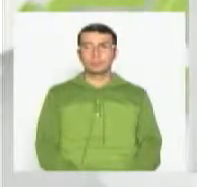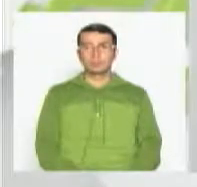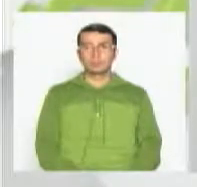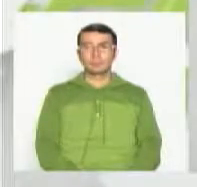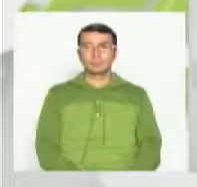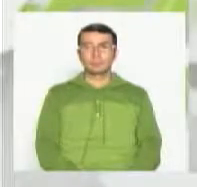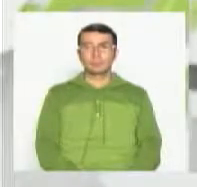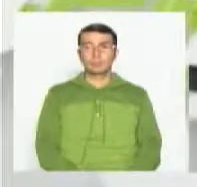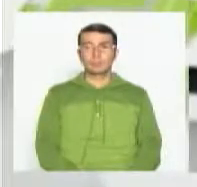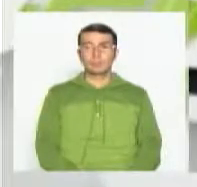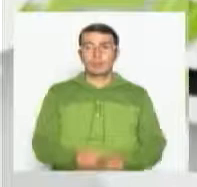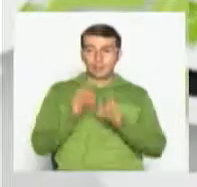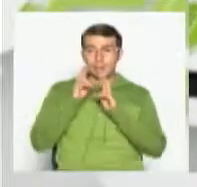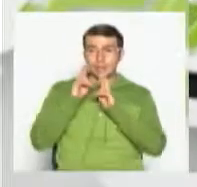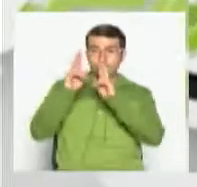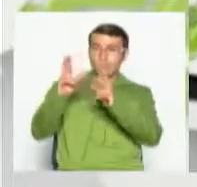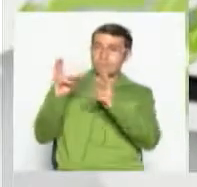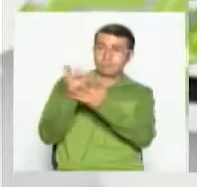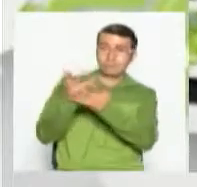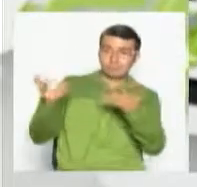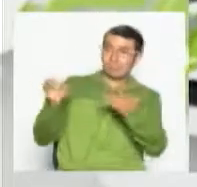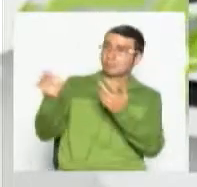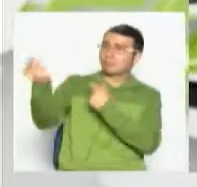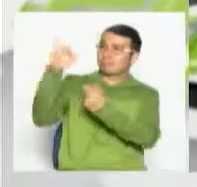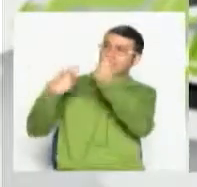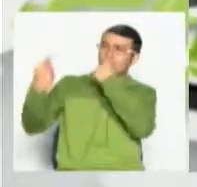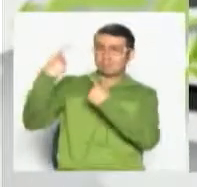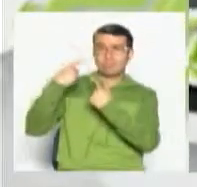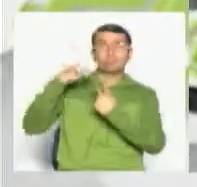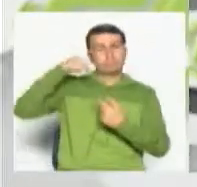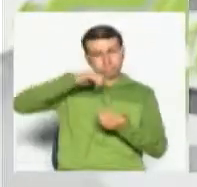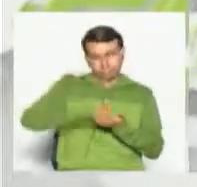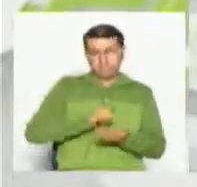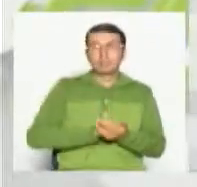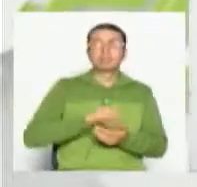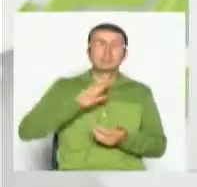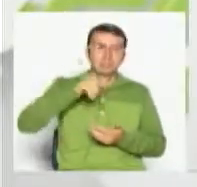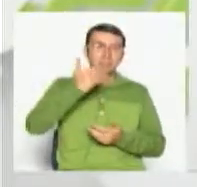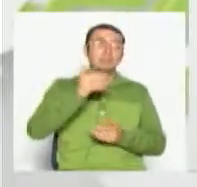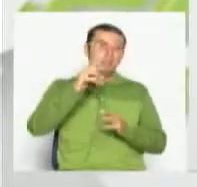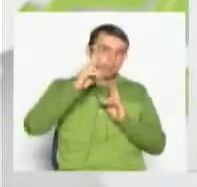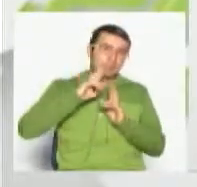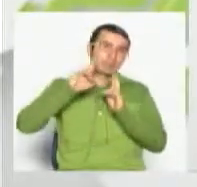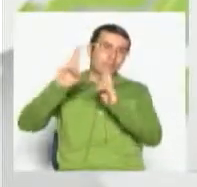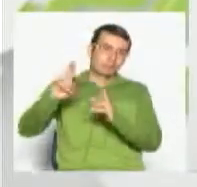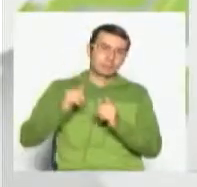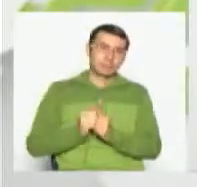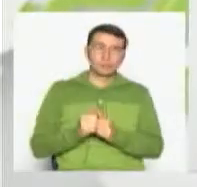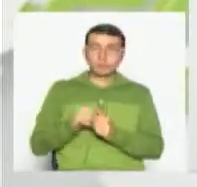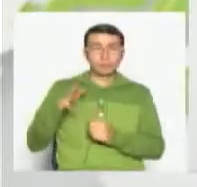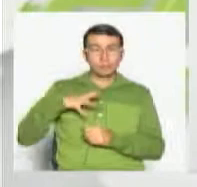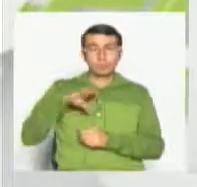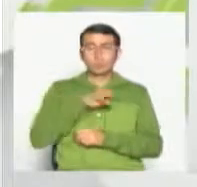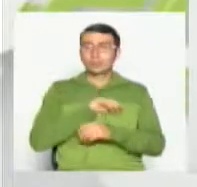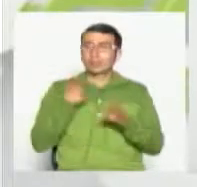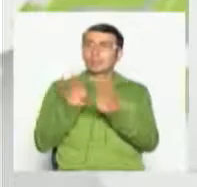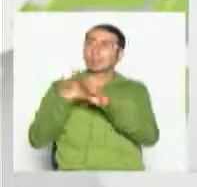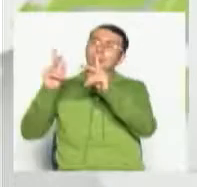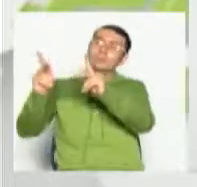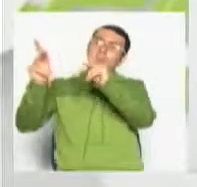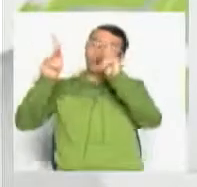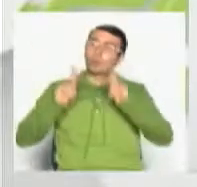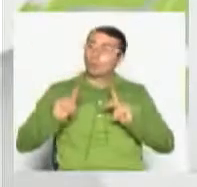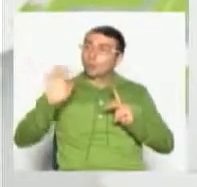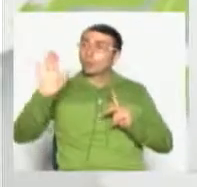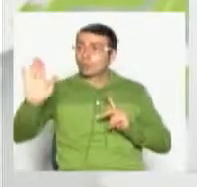La respuesta a sus inquietudes las encontrarán en este su espacio Telecafé TV. Todo porque somos un puente de comunicación